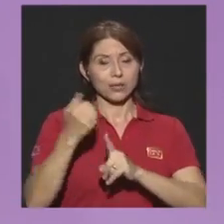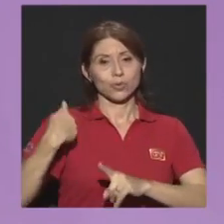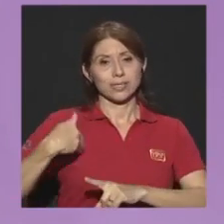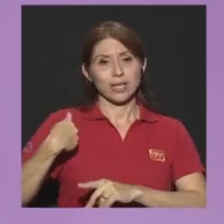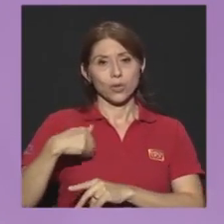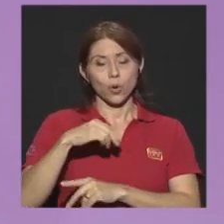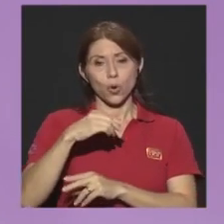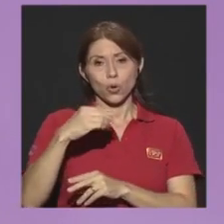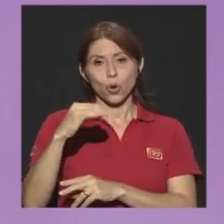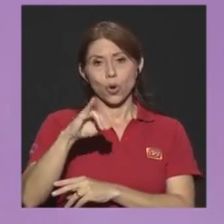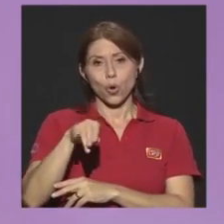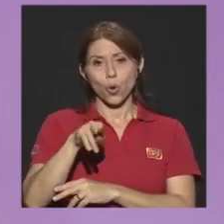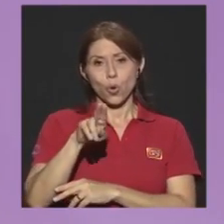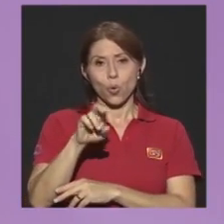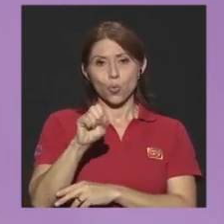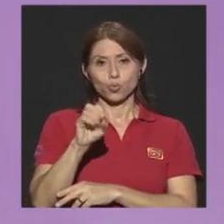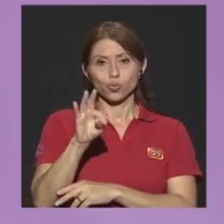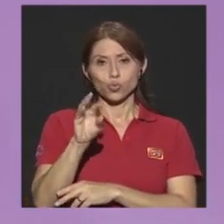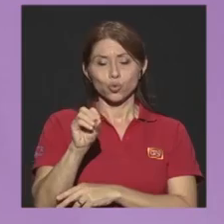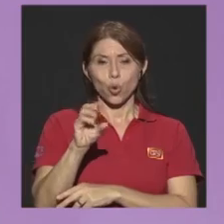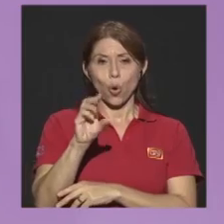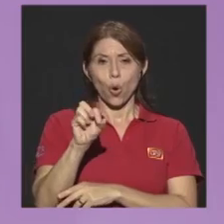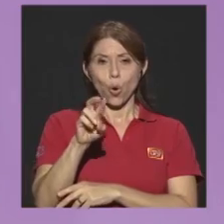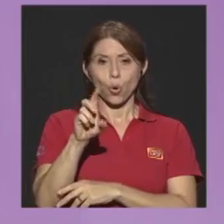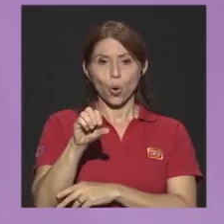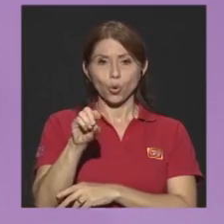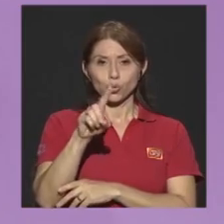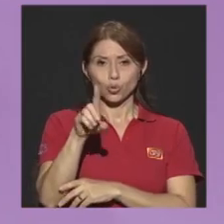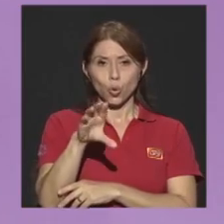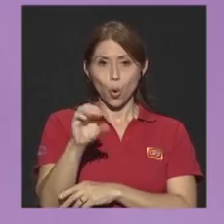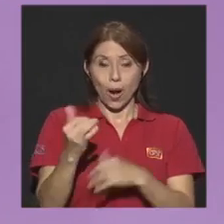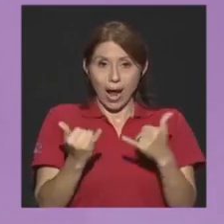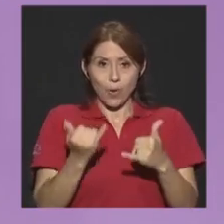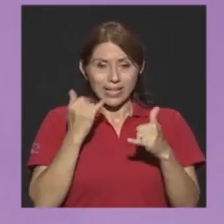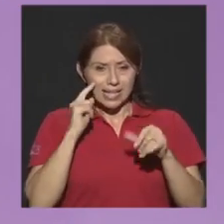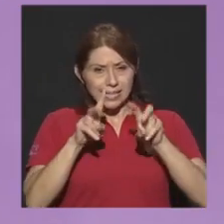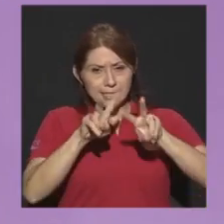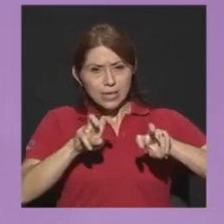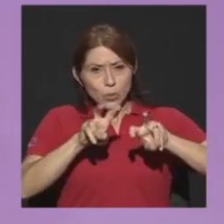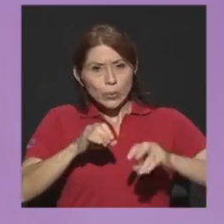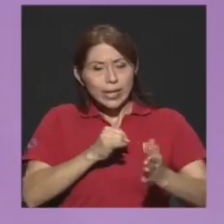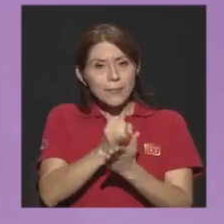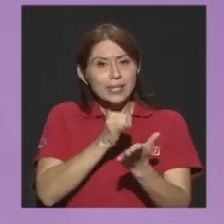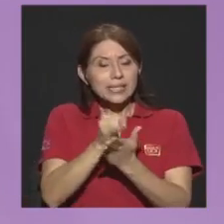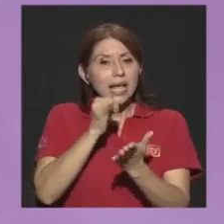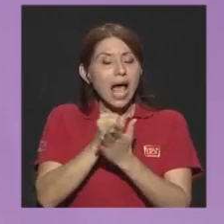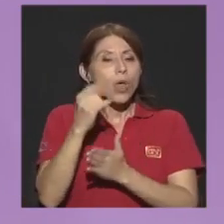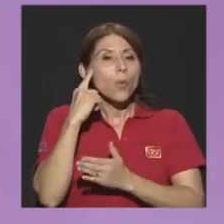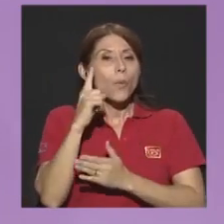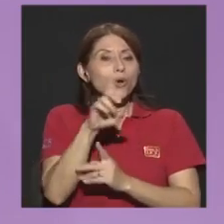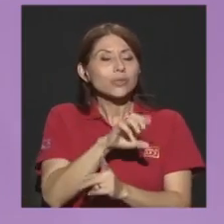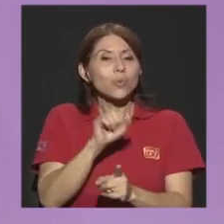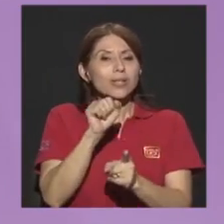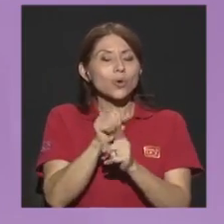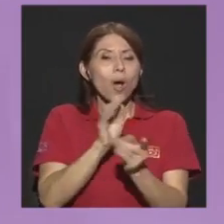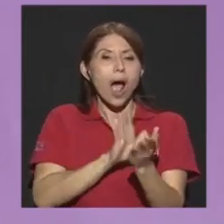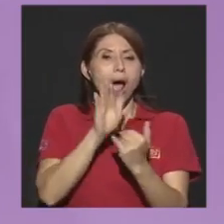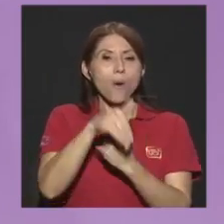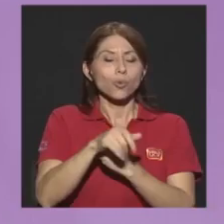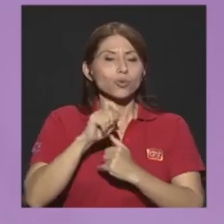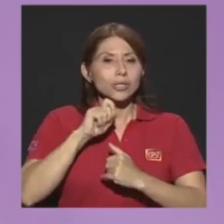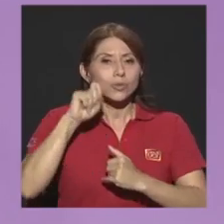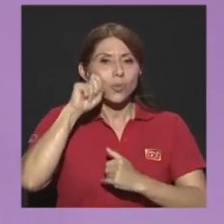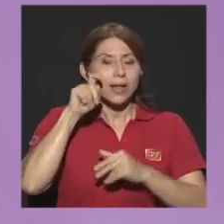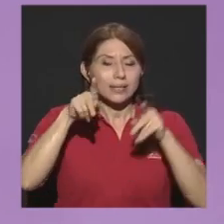encuentra siendo investigado por el delito, como usted muy bien lo indica, de abusos sexuales en contra de una persona mayor de